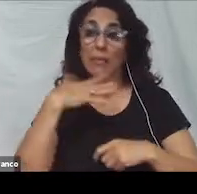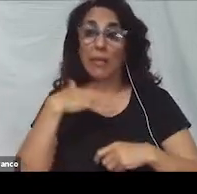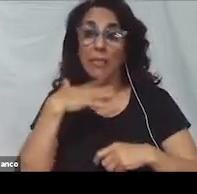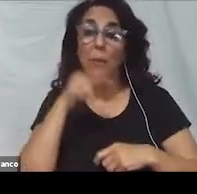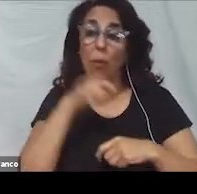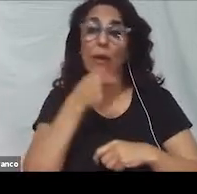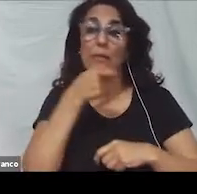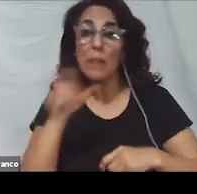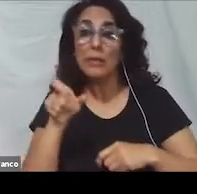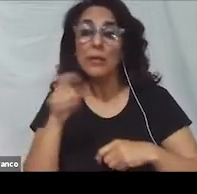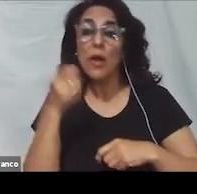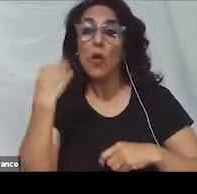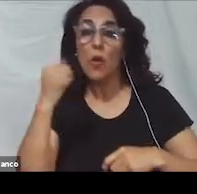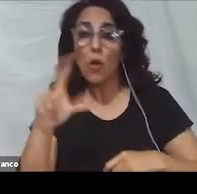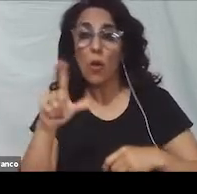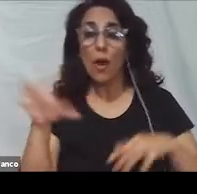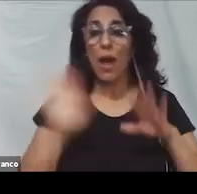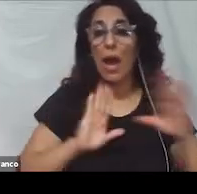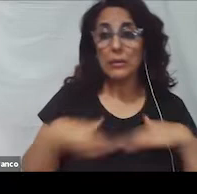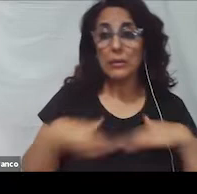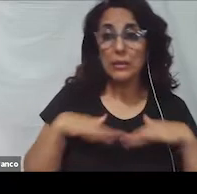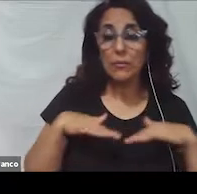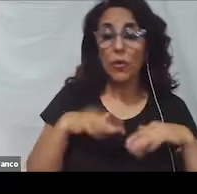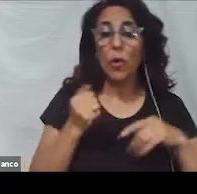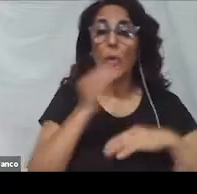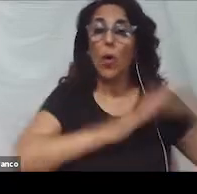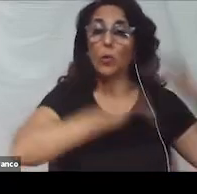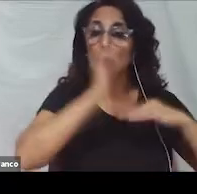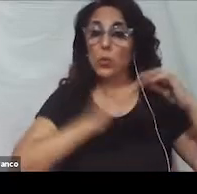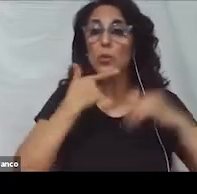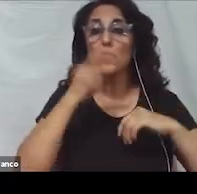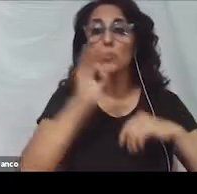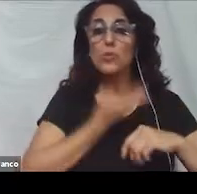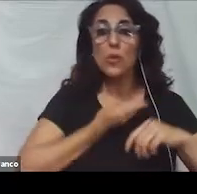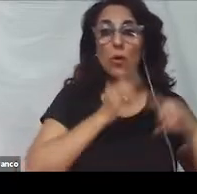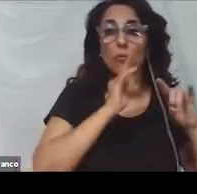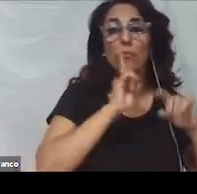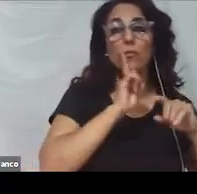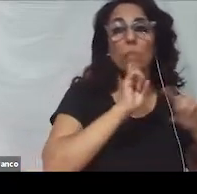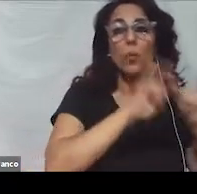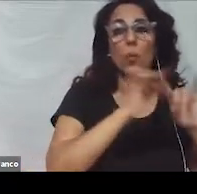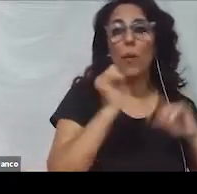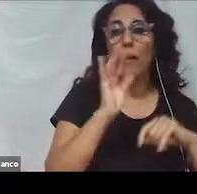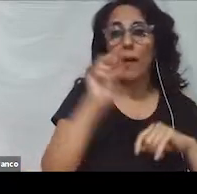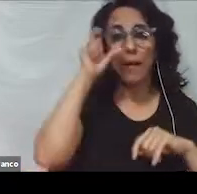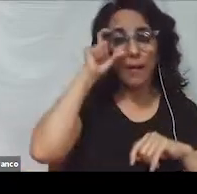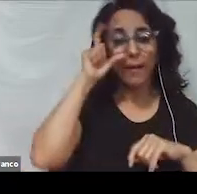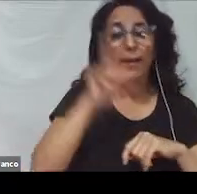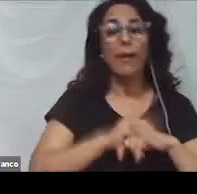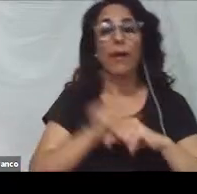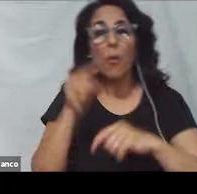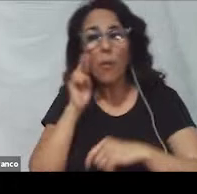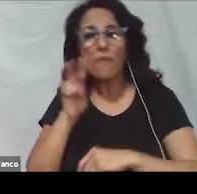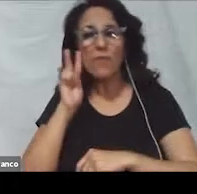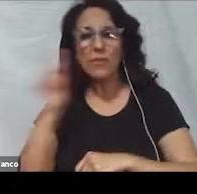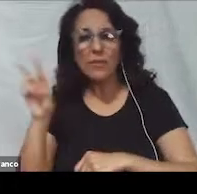entender que tenemos que tener un rol activo, tanto en la construcción de software, ¿no?, como en las distintas áreas. Y como habrán